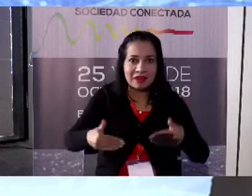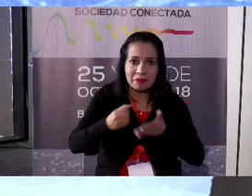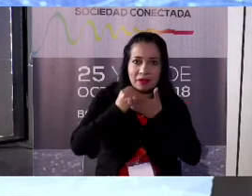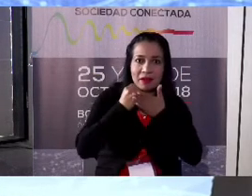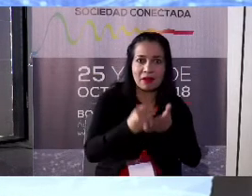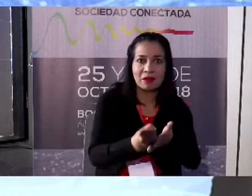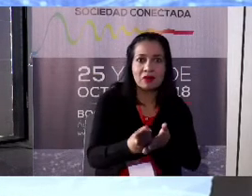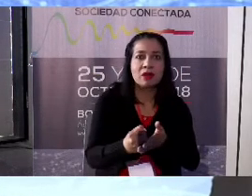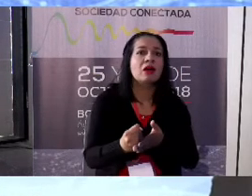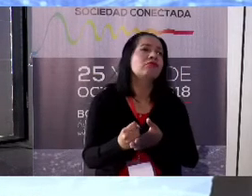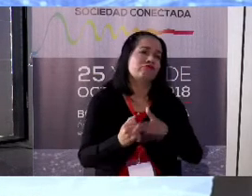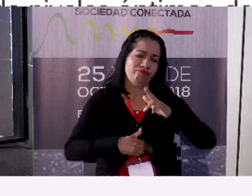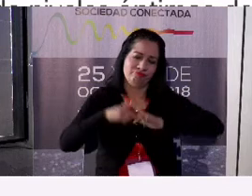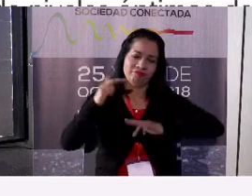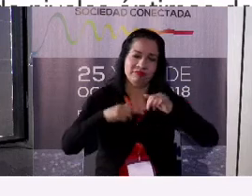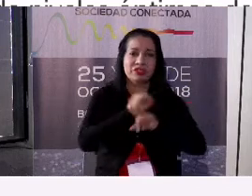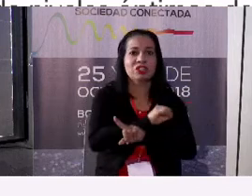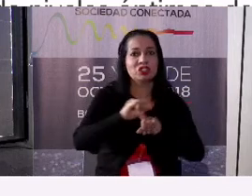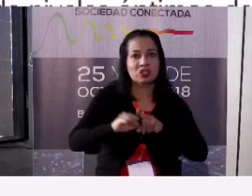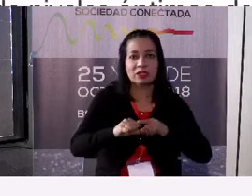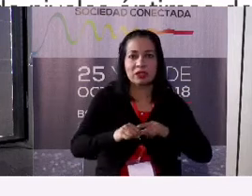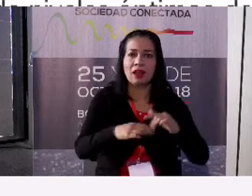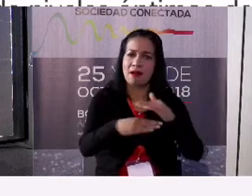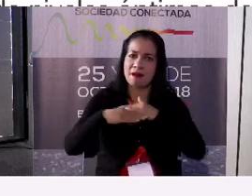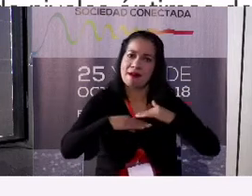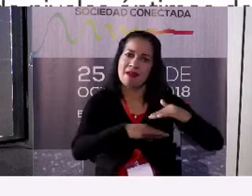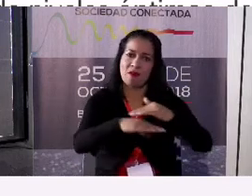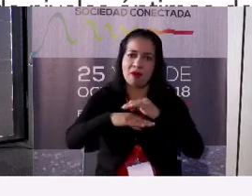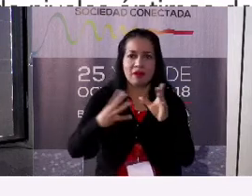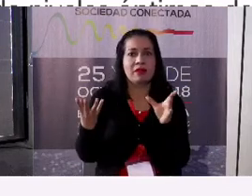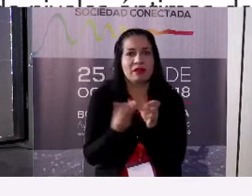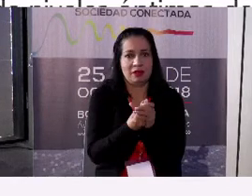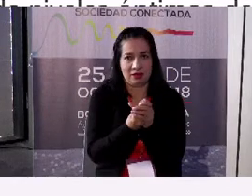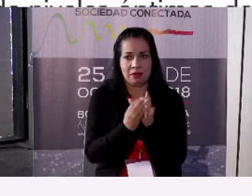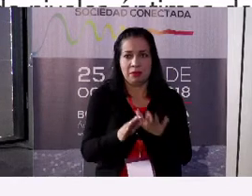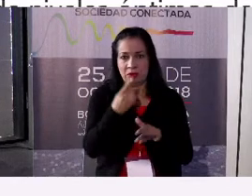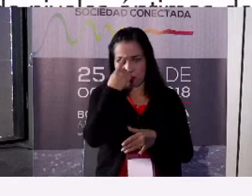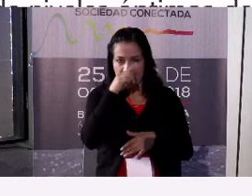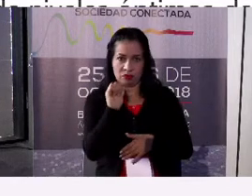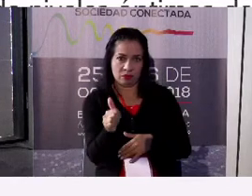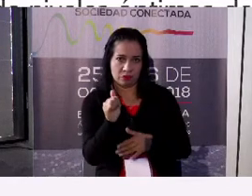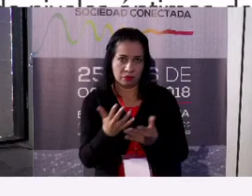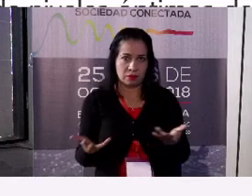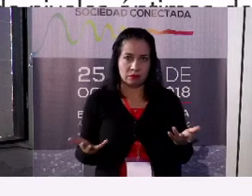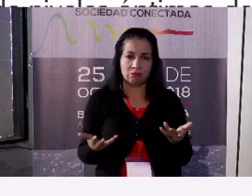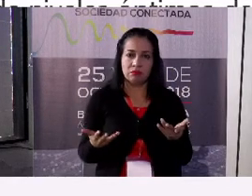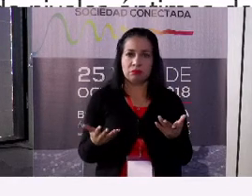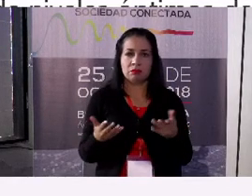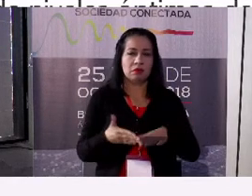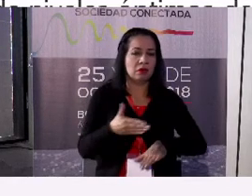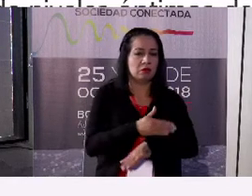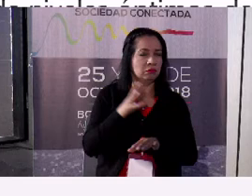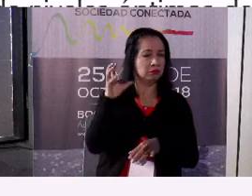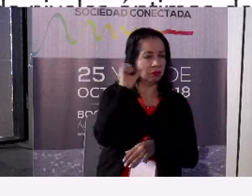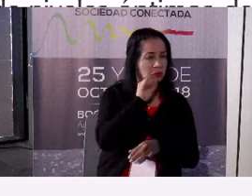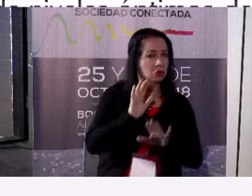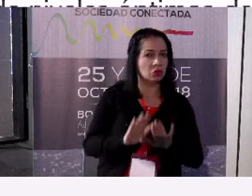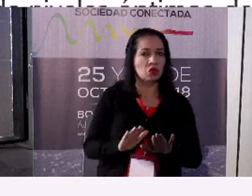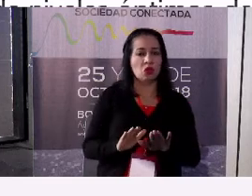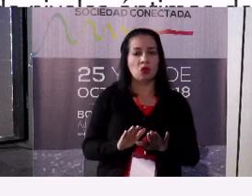igualitaria e inclusiva automatización compresión convergencia predicciones identificación de